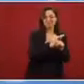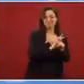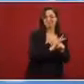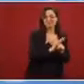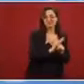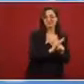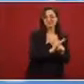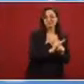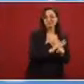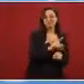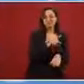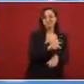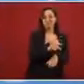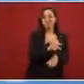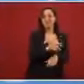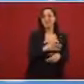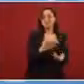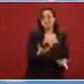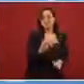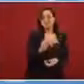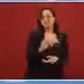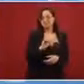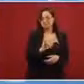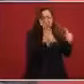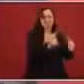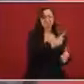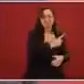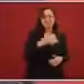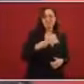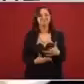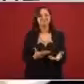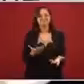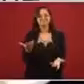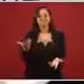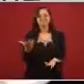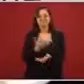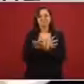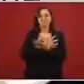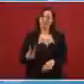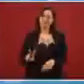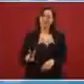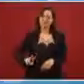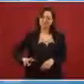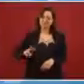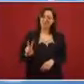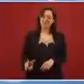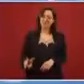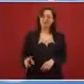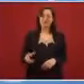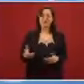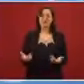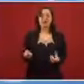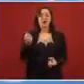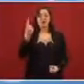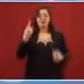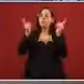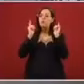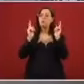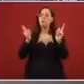humanas. Tenemos que atender el asunto, pero no exagerar. Hay quienes quisieran